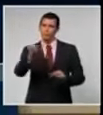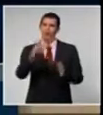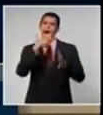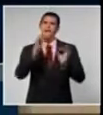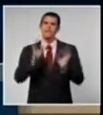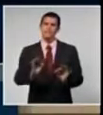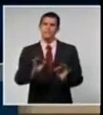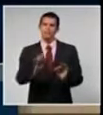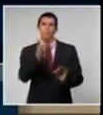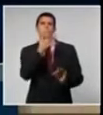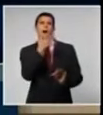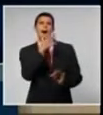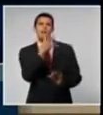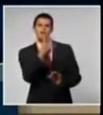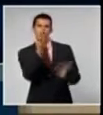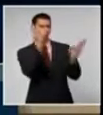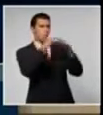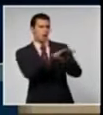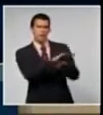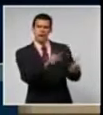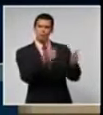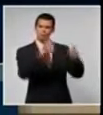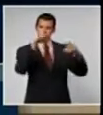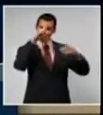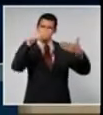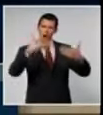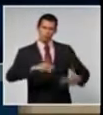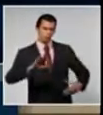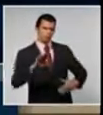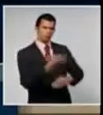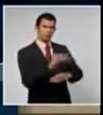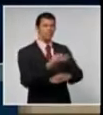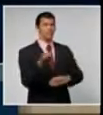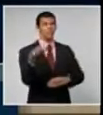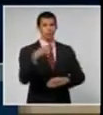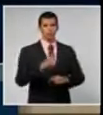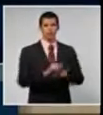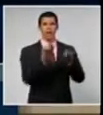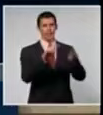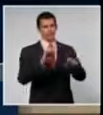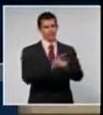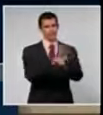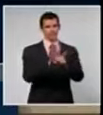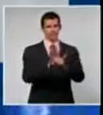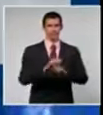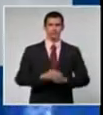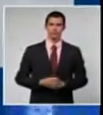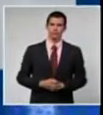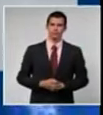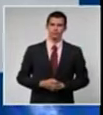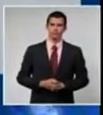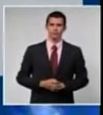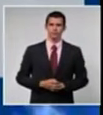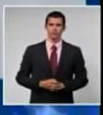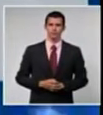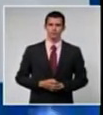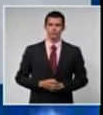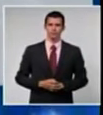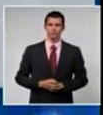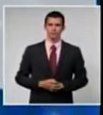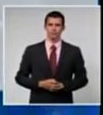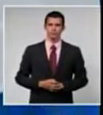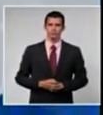los casos confirmados en Cuba que han sido asintomáticos en el momento del diagnóstico. El doctor mostró por área